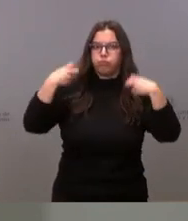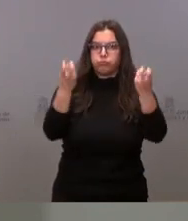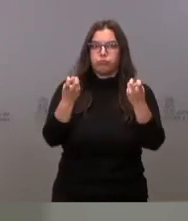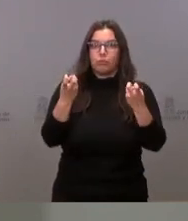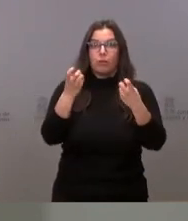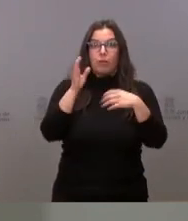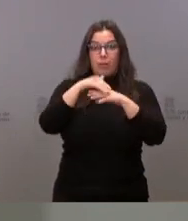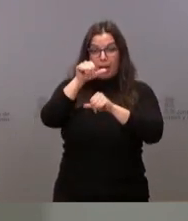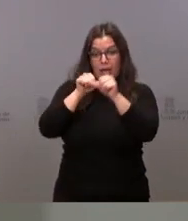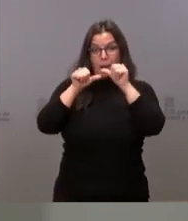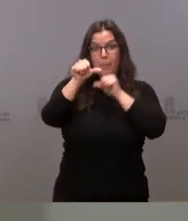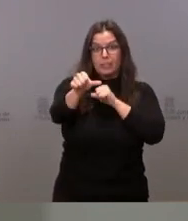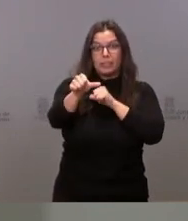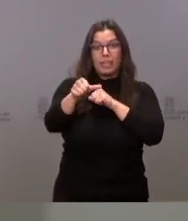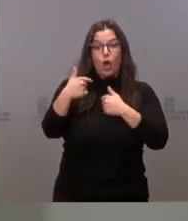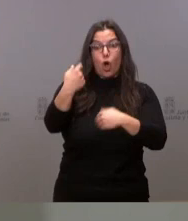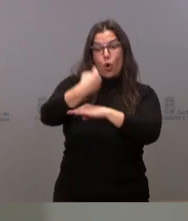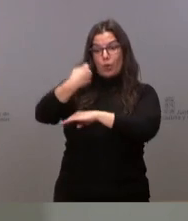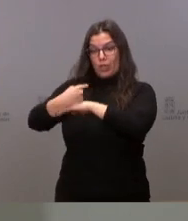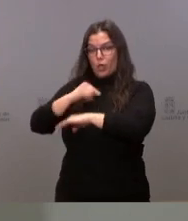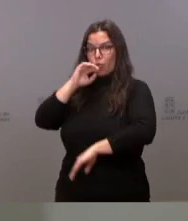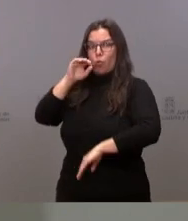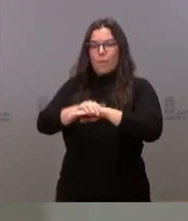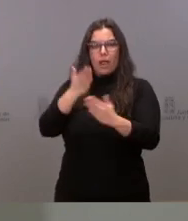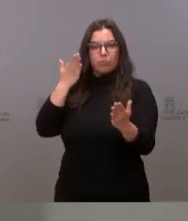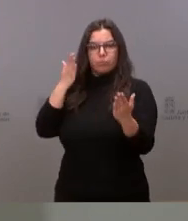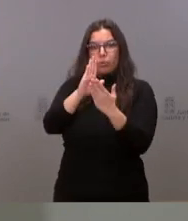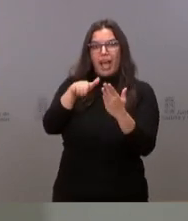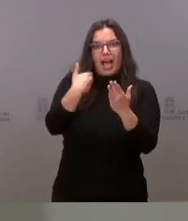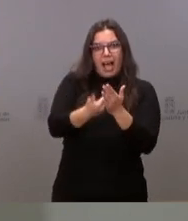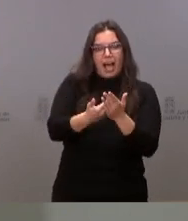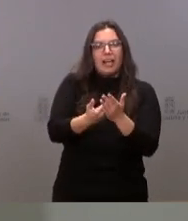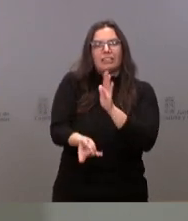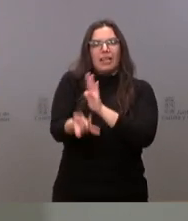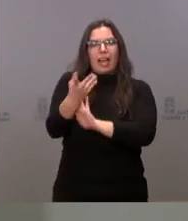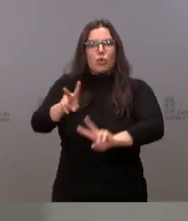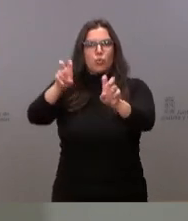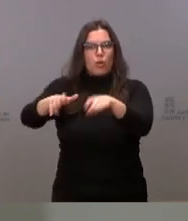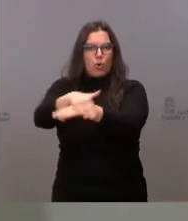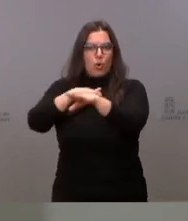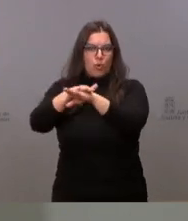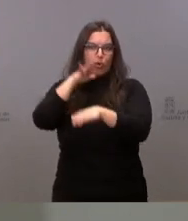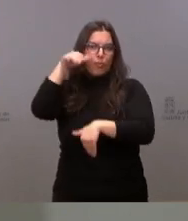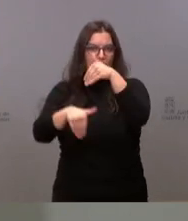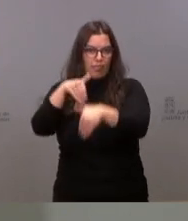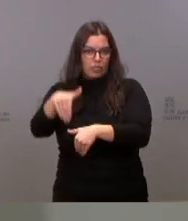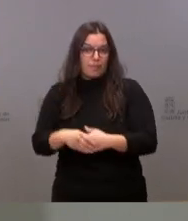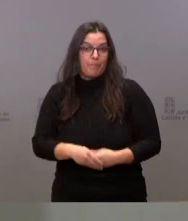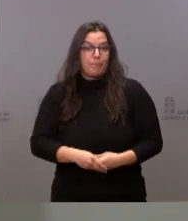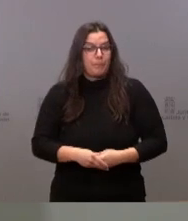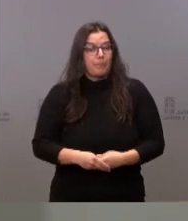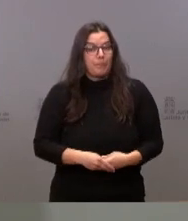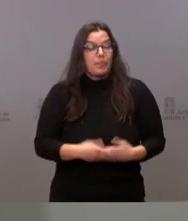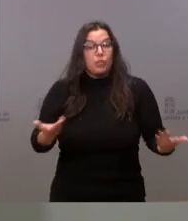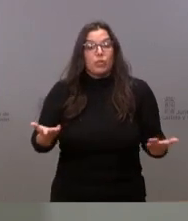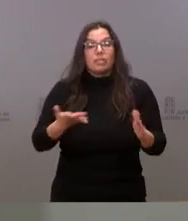afrontar las obligaciones del Ejecutivo hasta la conformación de este nuevo gobierno que saldrá tras las elecciones.